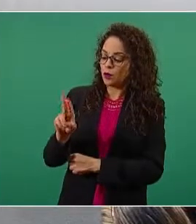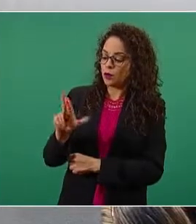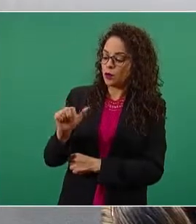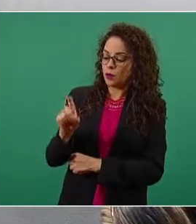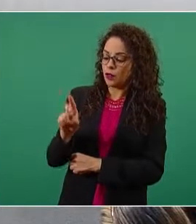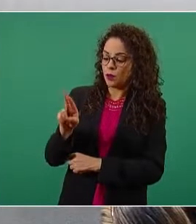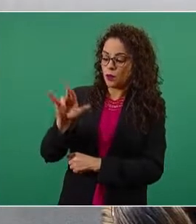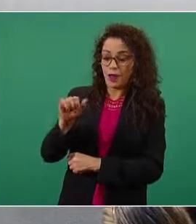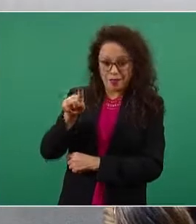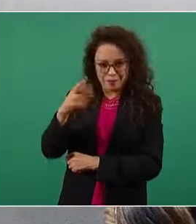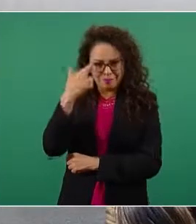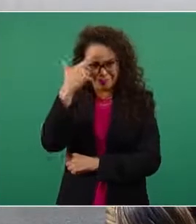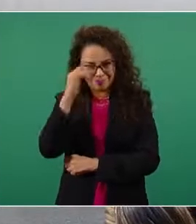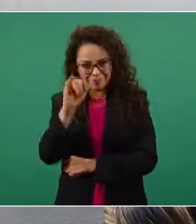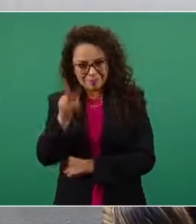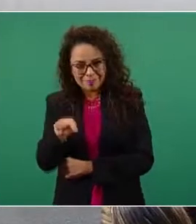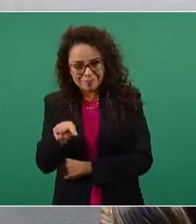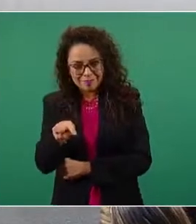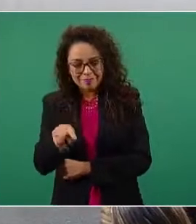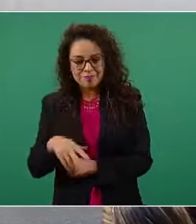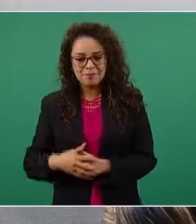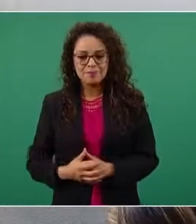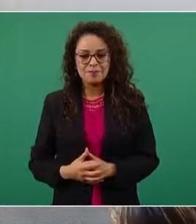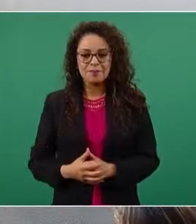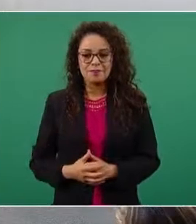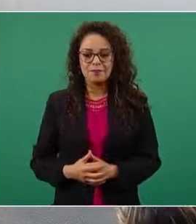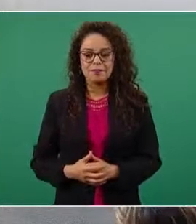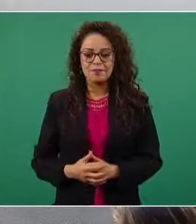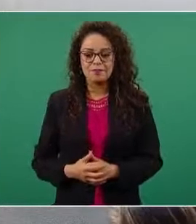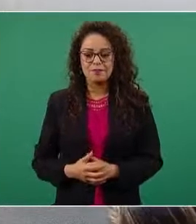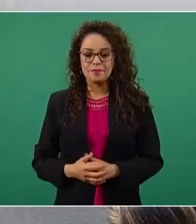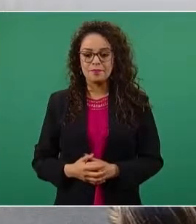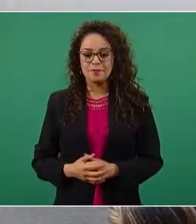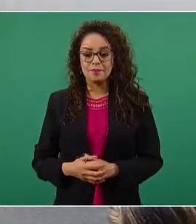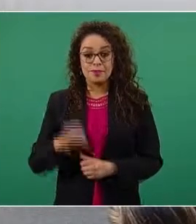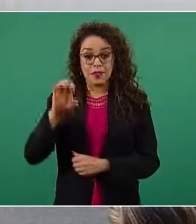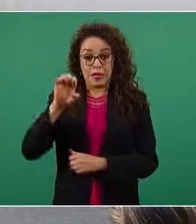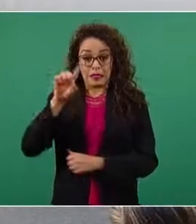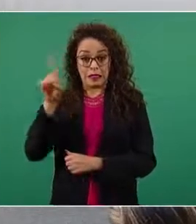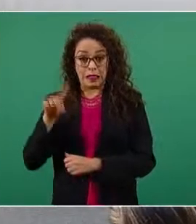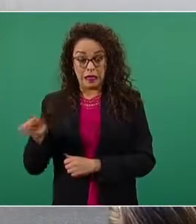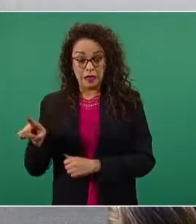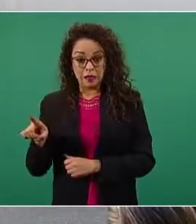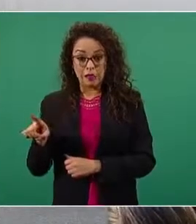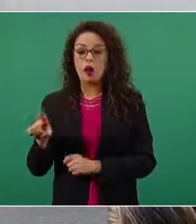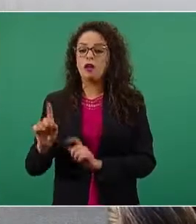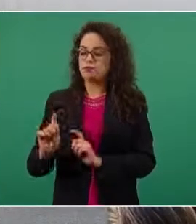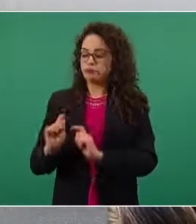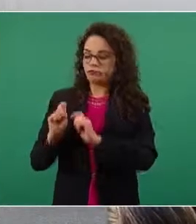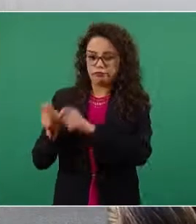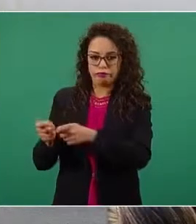Sí se acuerdan, ¿verdad? O sea, con Zedillo la procuraduría se la dan